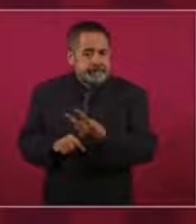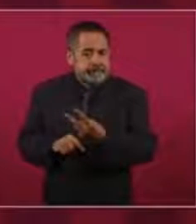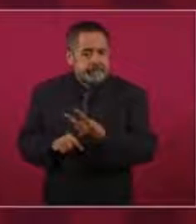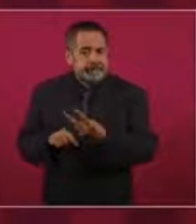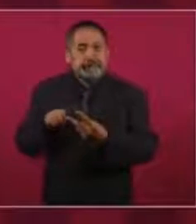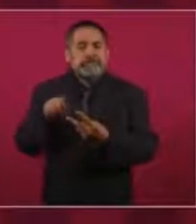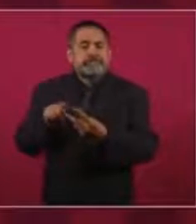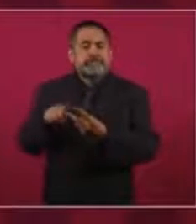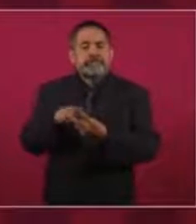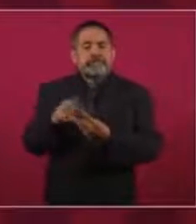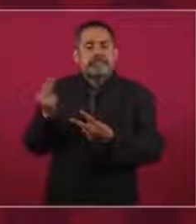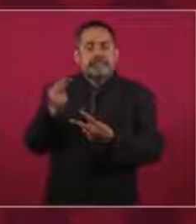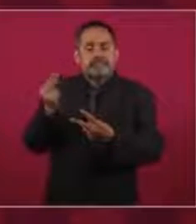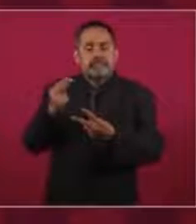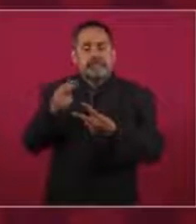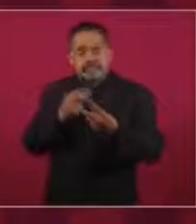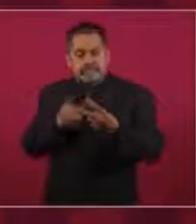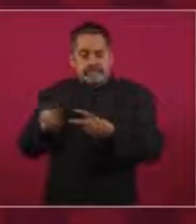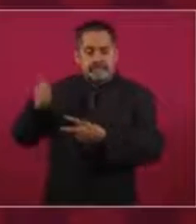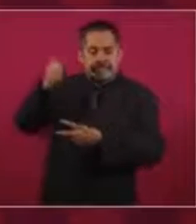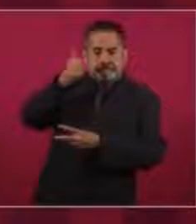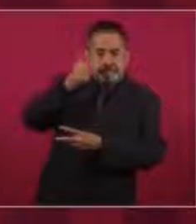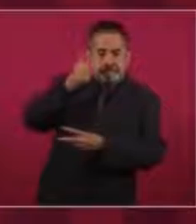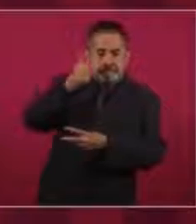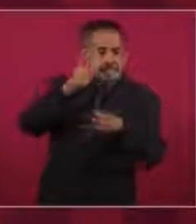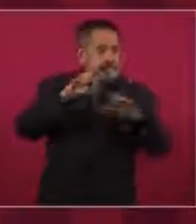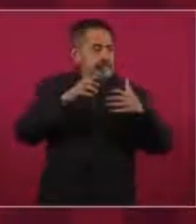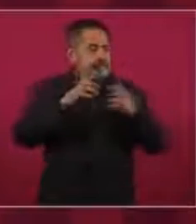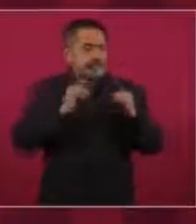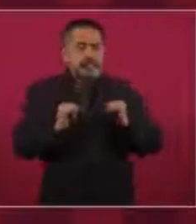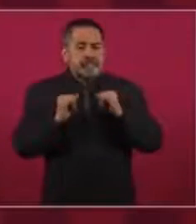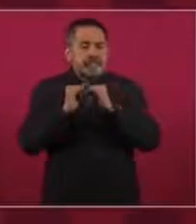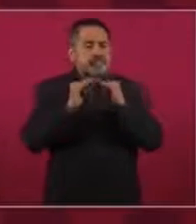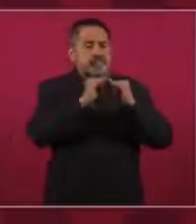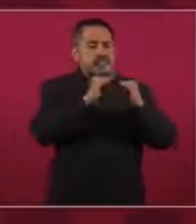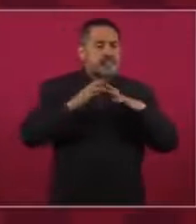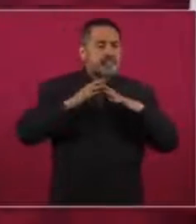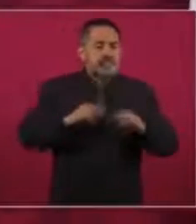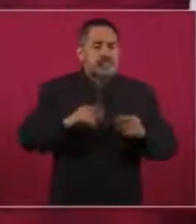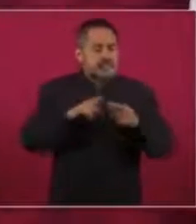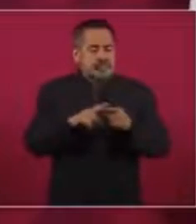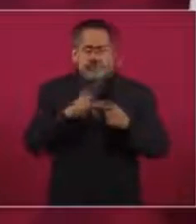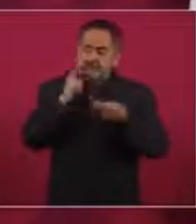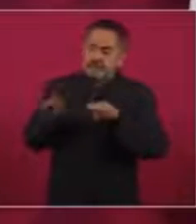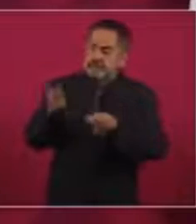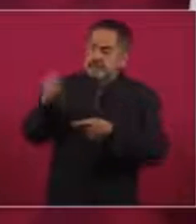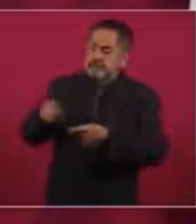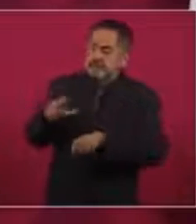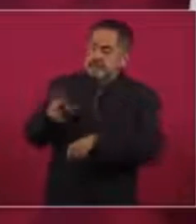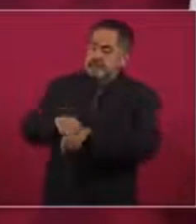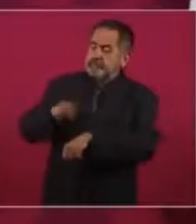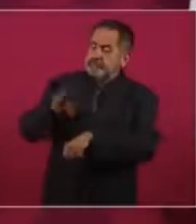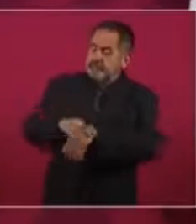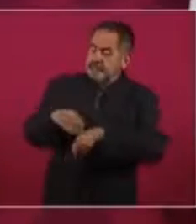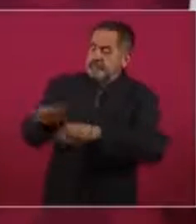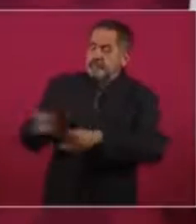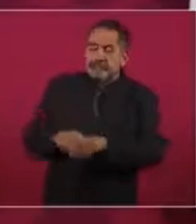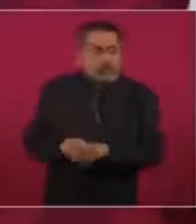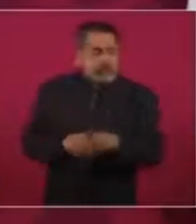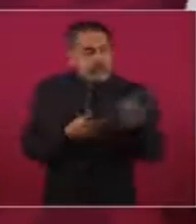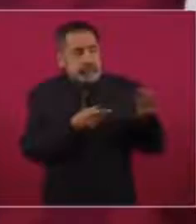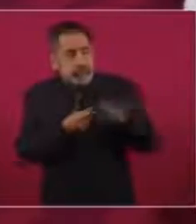Dependen de los organismos que crearon, que son los que dan permiso y